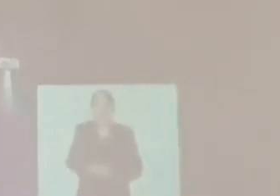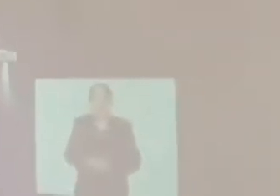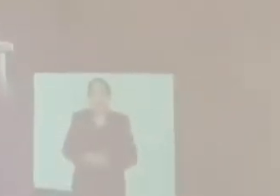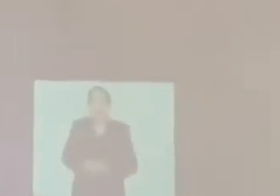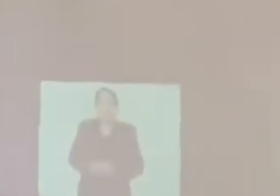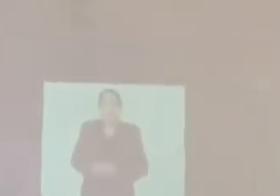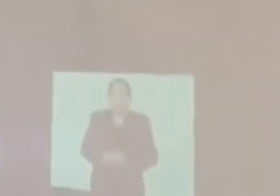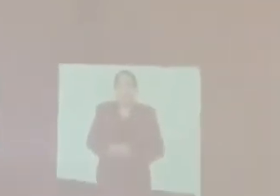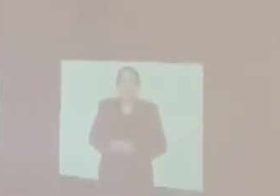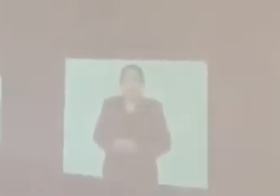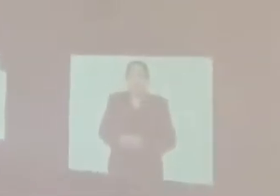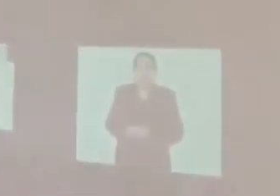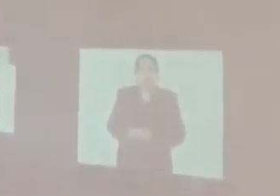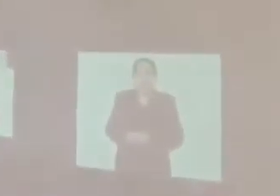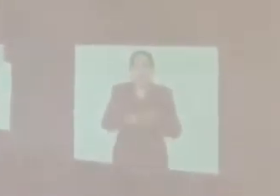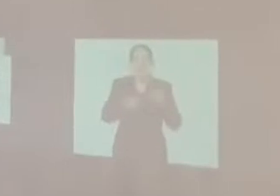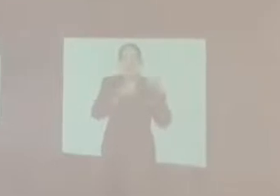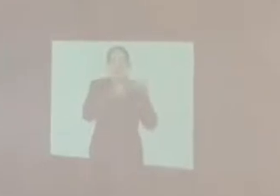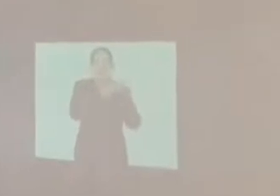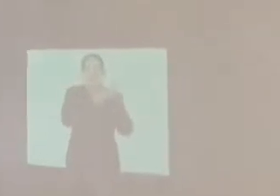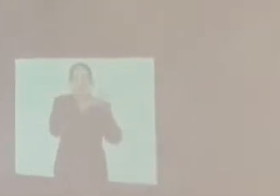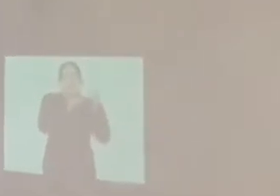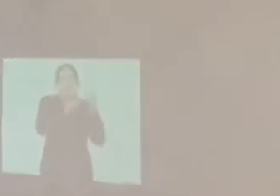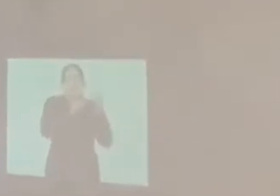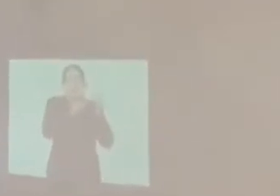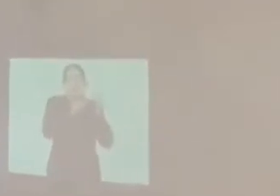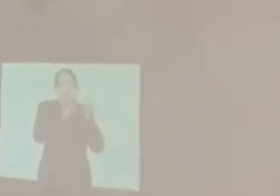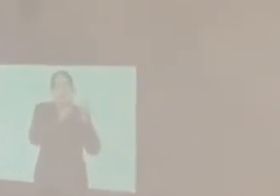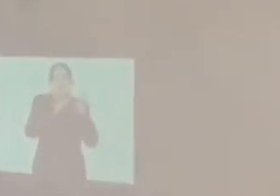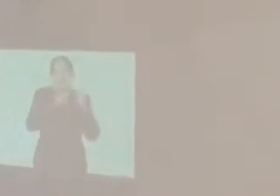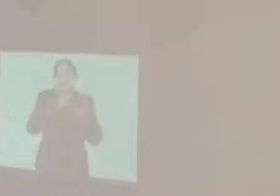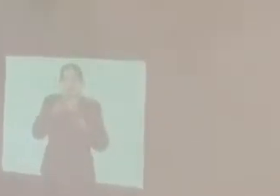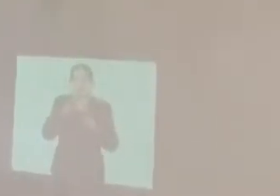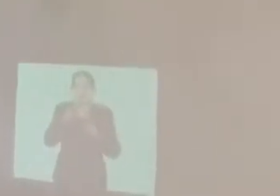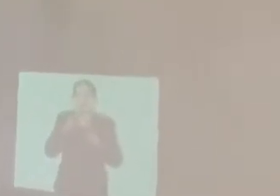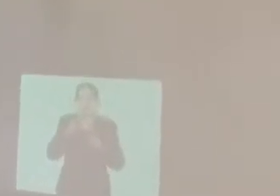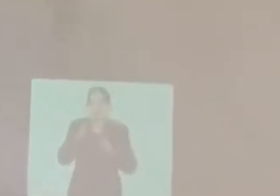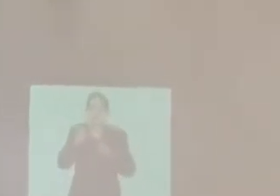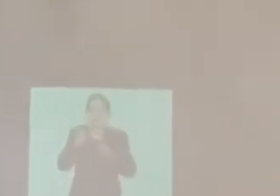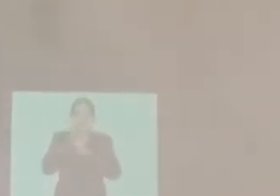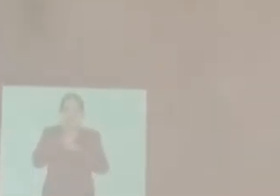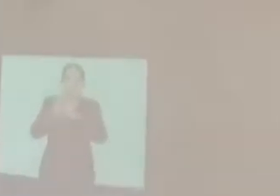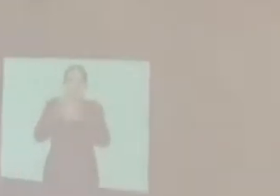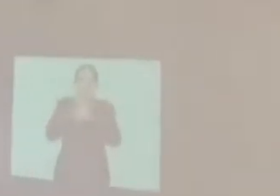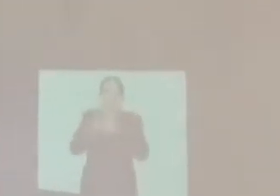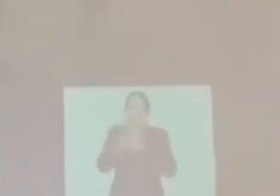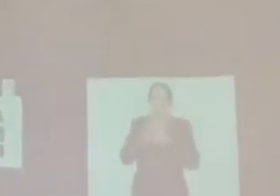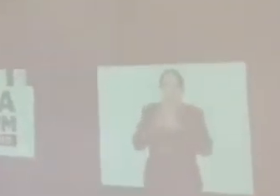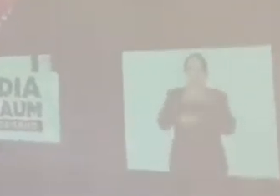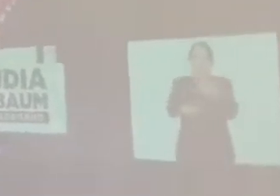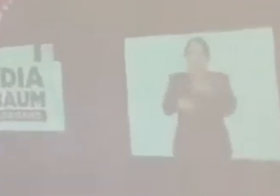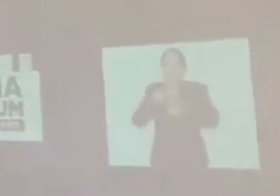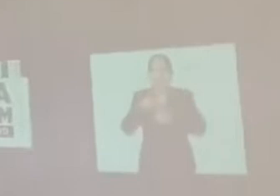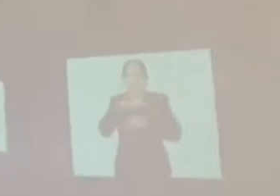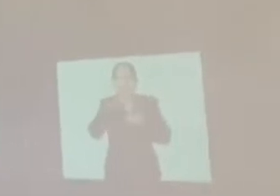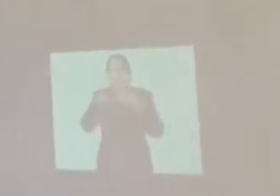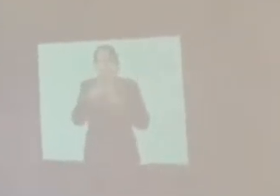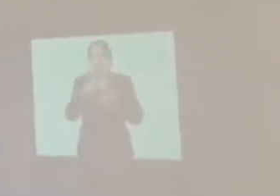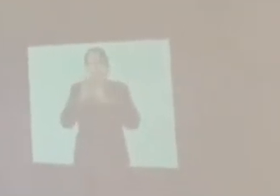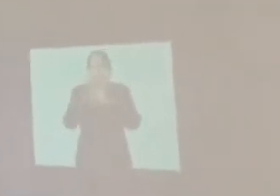resultados. Fortalecer el transporte público apoya la economía y la vida de la gran mayoría de las familias.